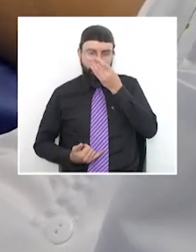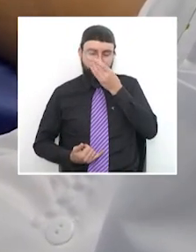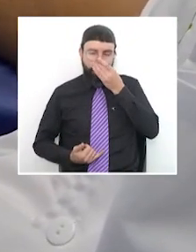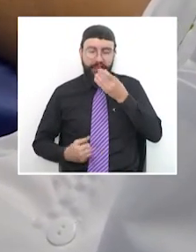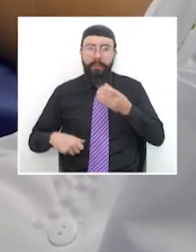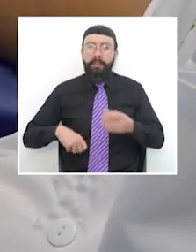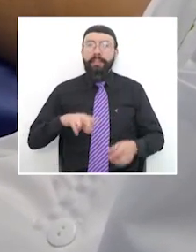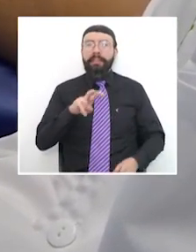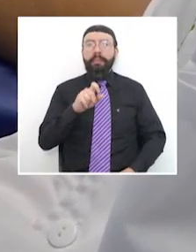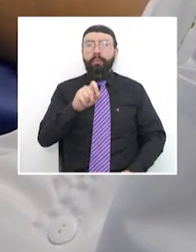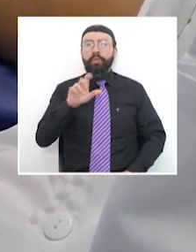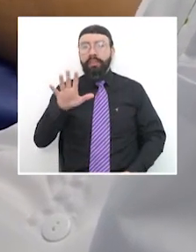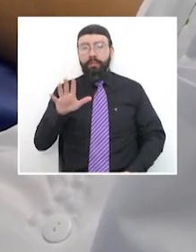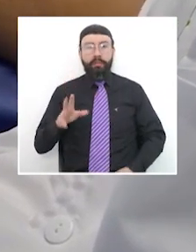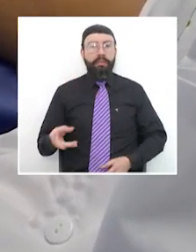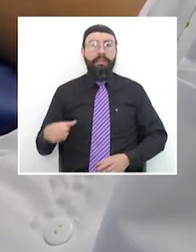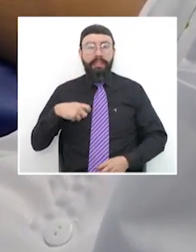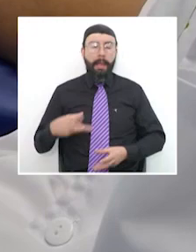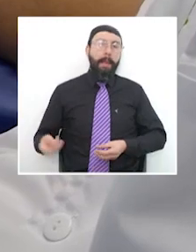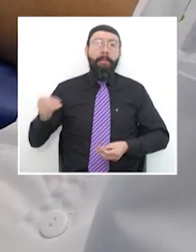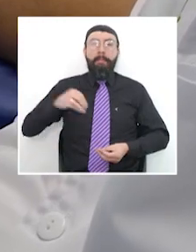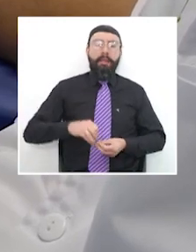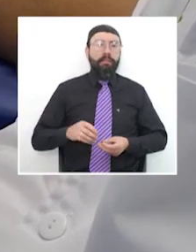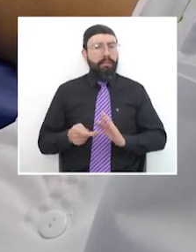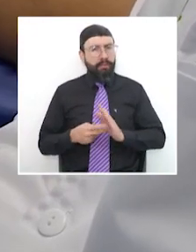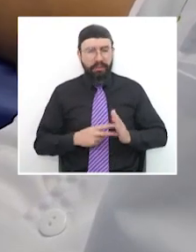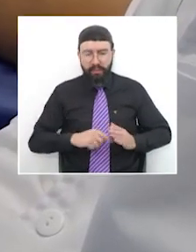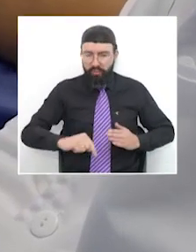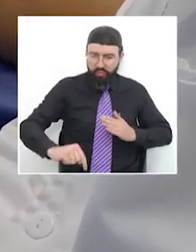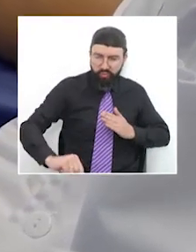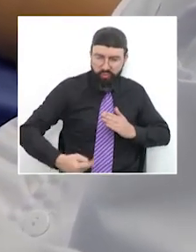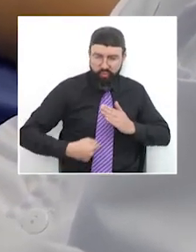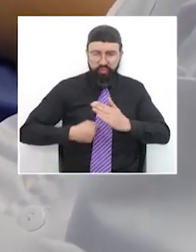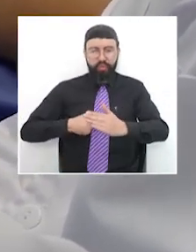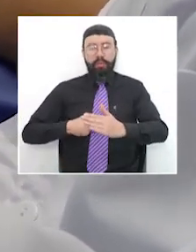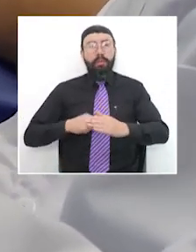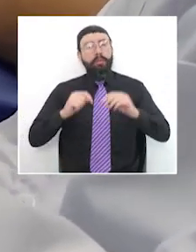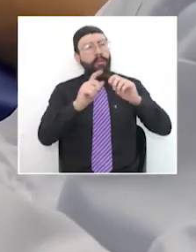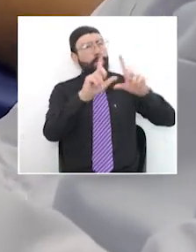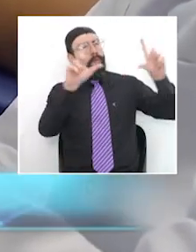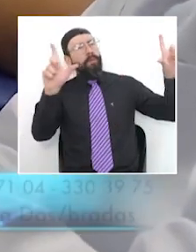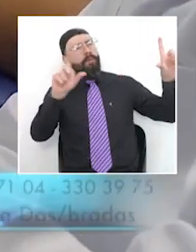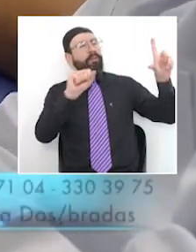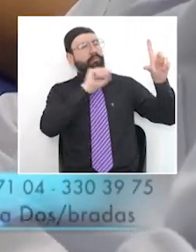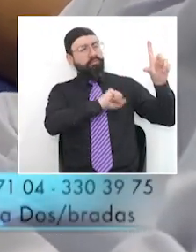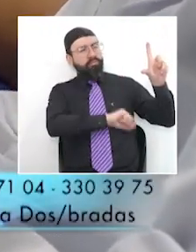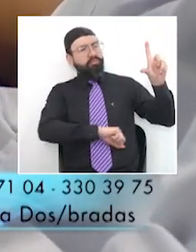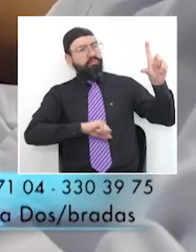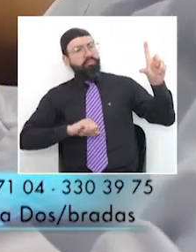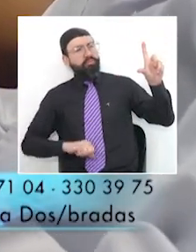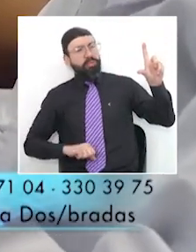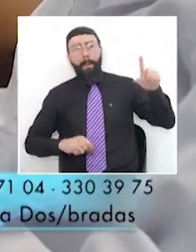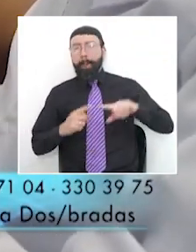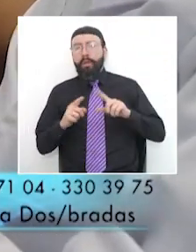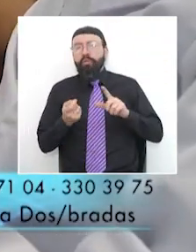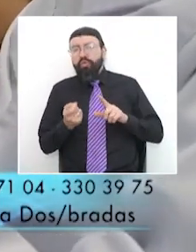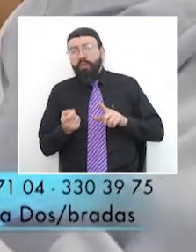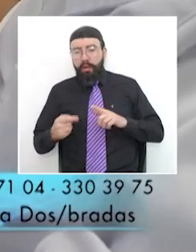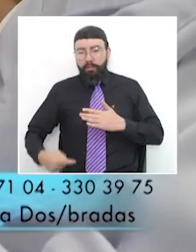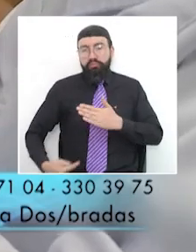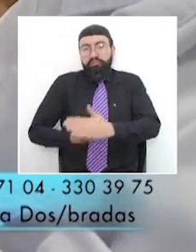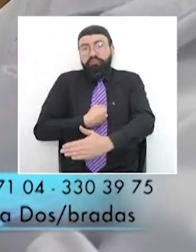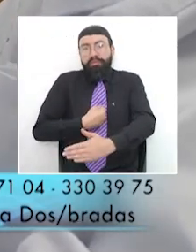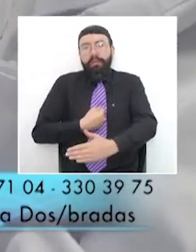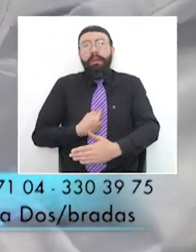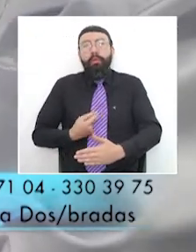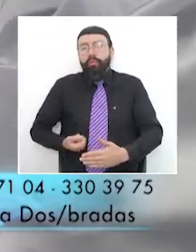7.5 megahertz, tiene más megahertz, es decir, que tiene una mayor resolución, pero una menor profundidad, los ecos que emite,